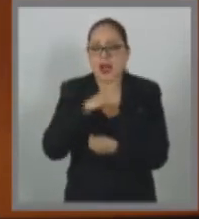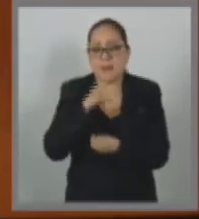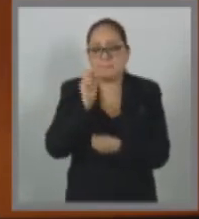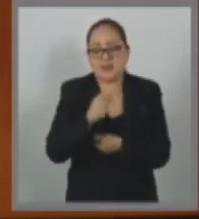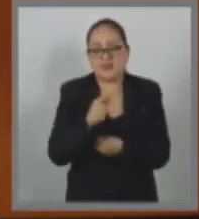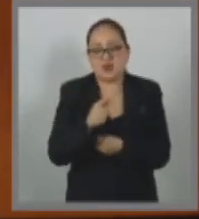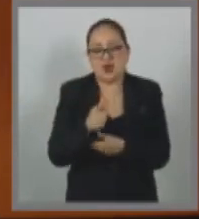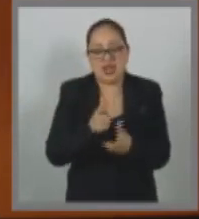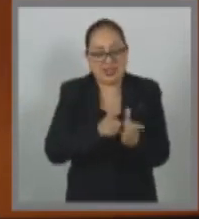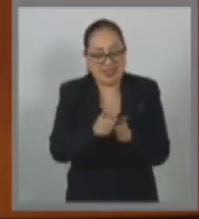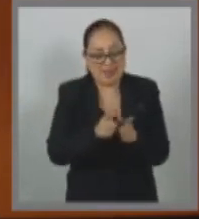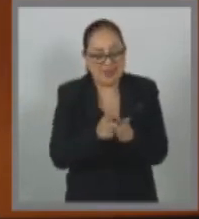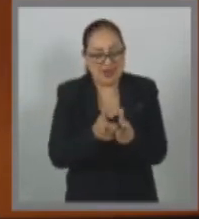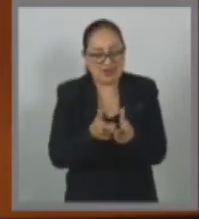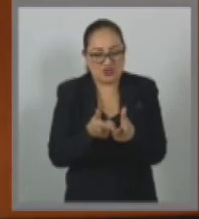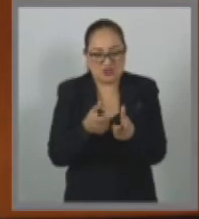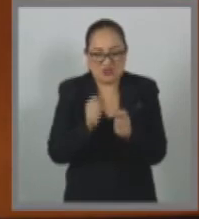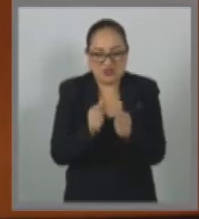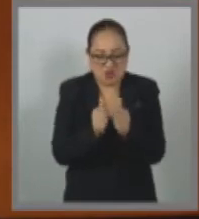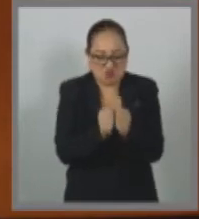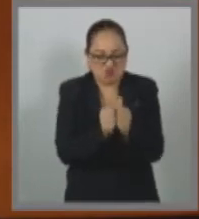gemelos siameses.